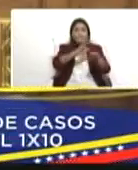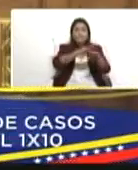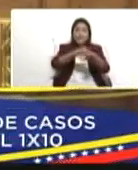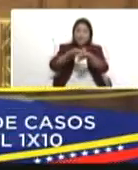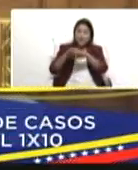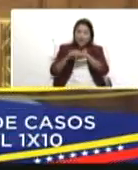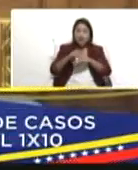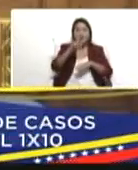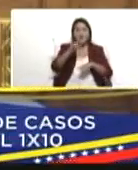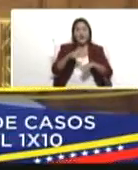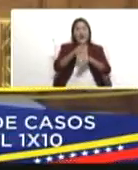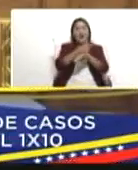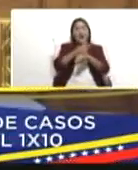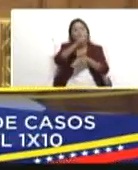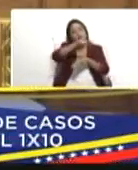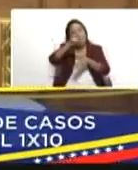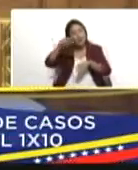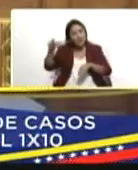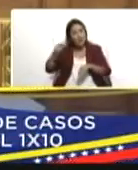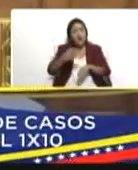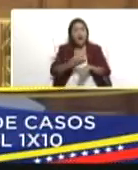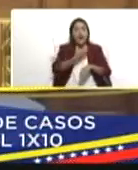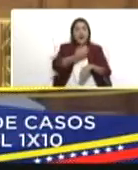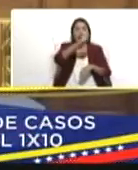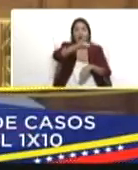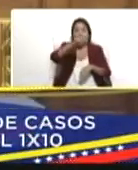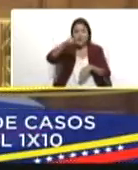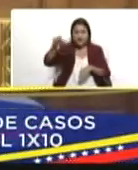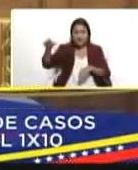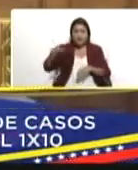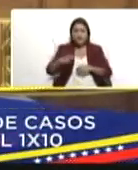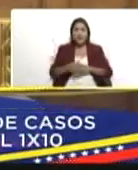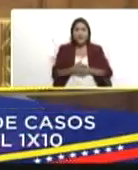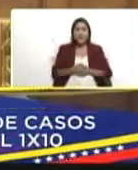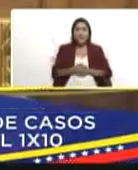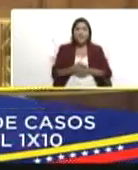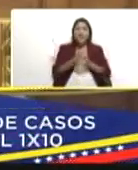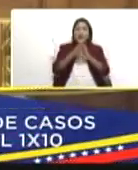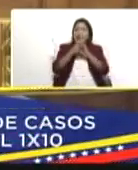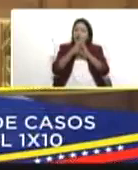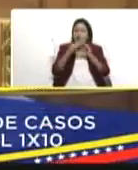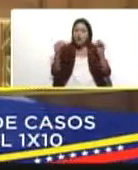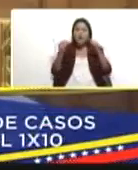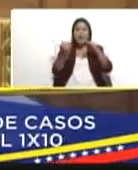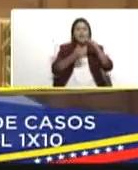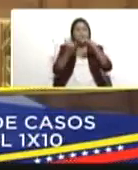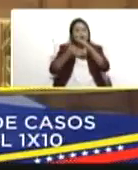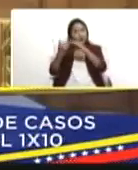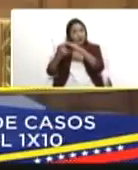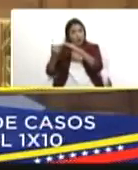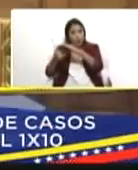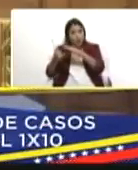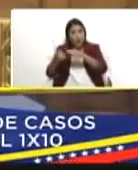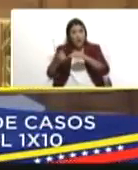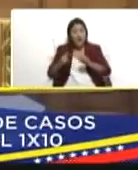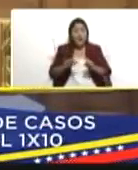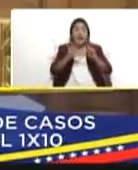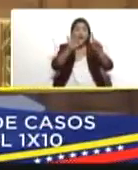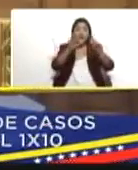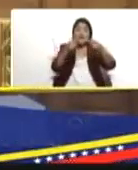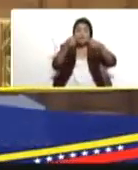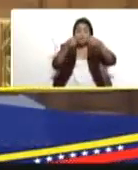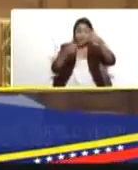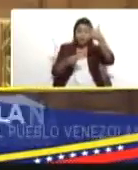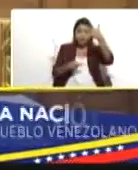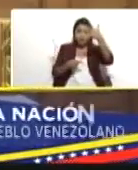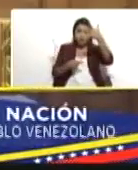a gobernadores y gobernadoras alcaldes y alcaldesas y a todos los institutos vinculados a las seis prioridades 1 por